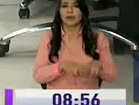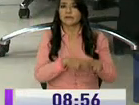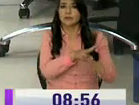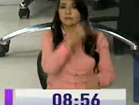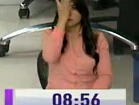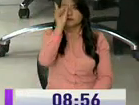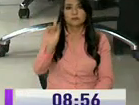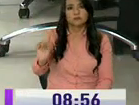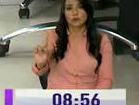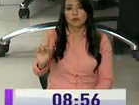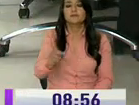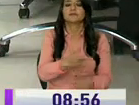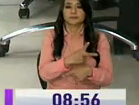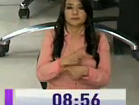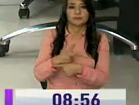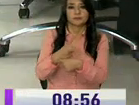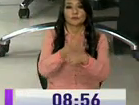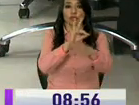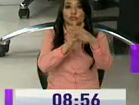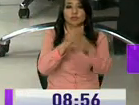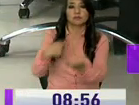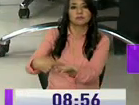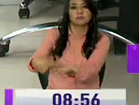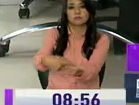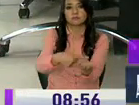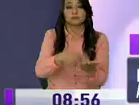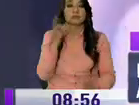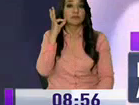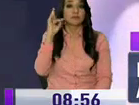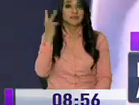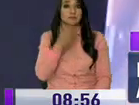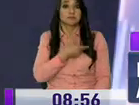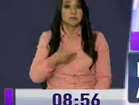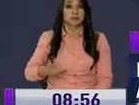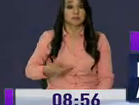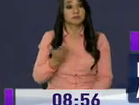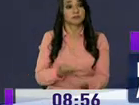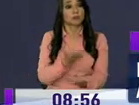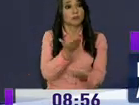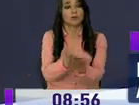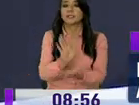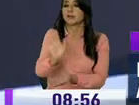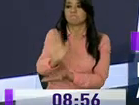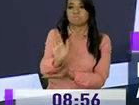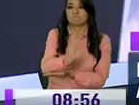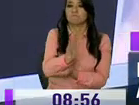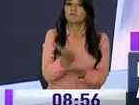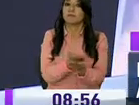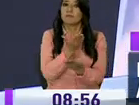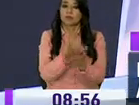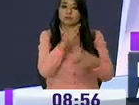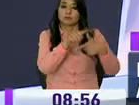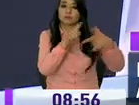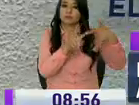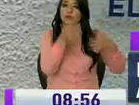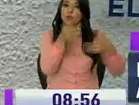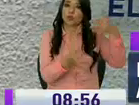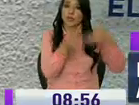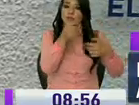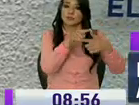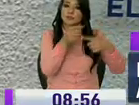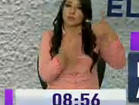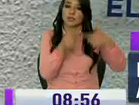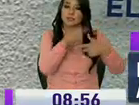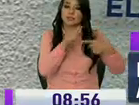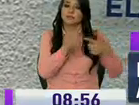decir, que los miembros del Consejo no dieron paso a la moción de la vicepresidenta Sofía Almeida, que proponía destituir a los dos jueces antes mencionados de